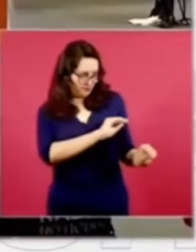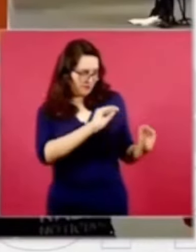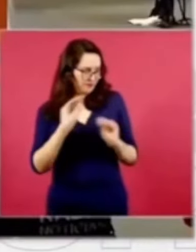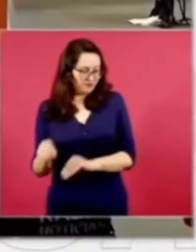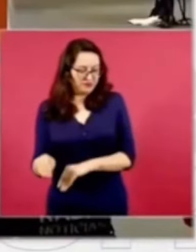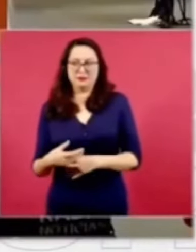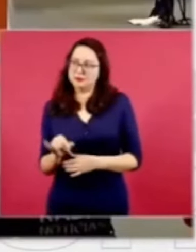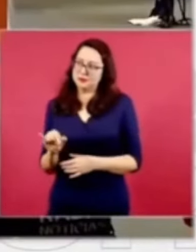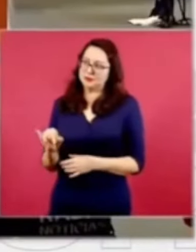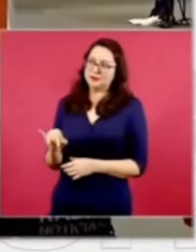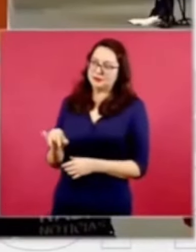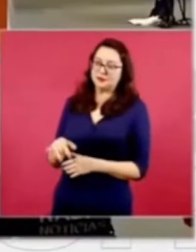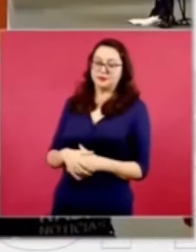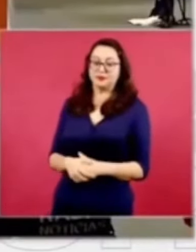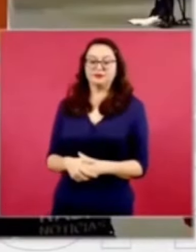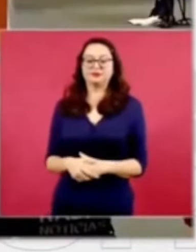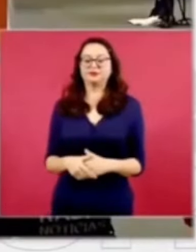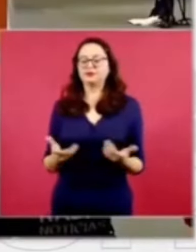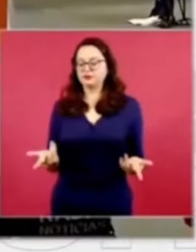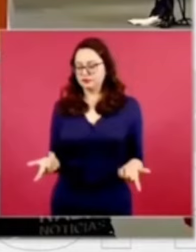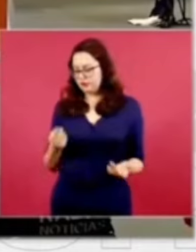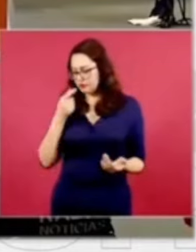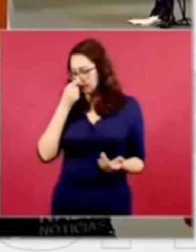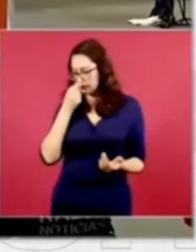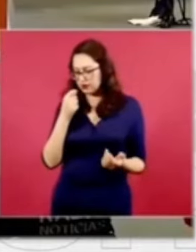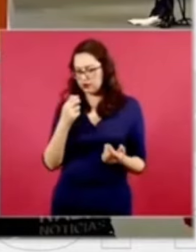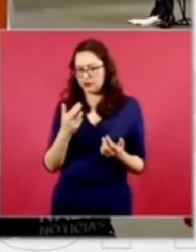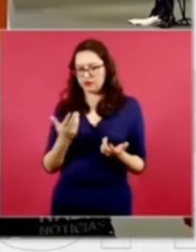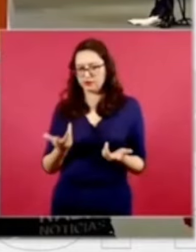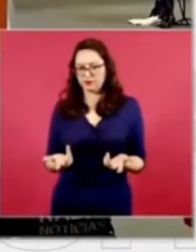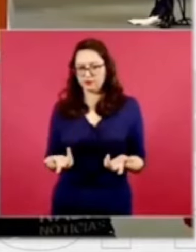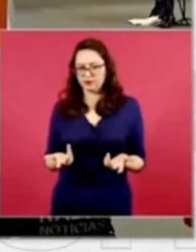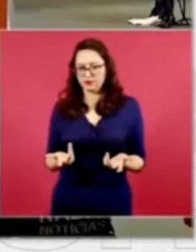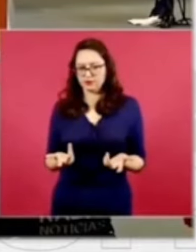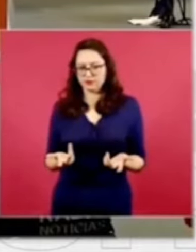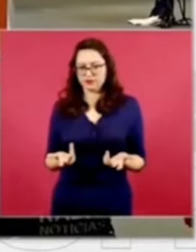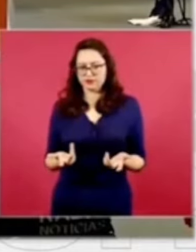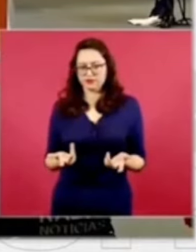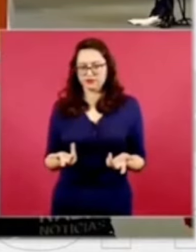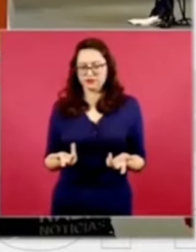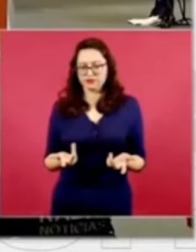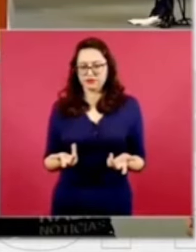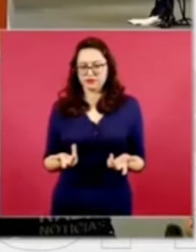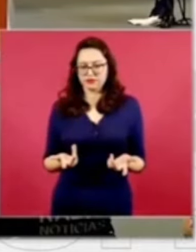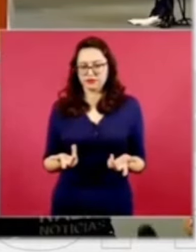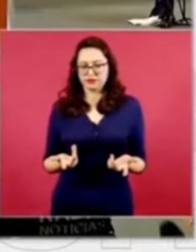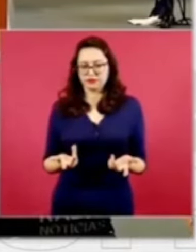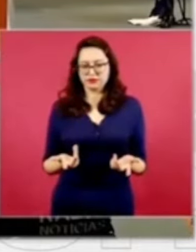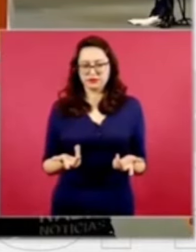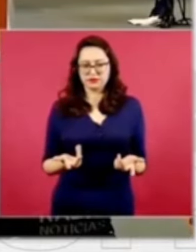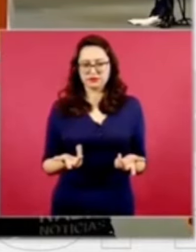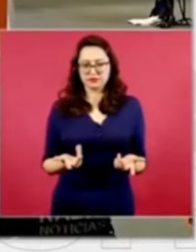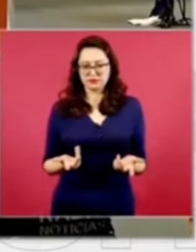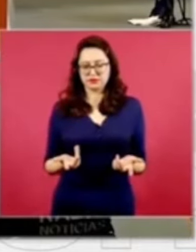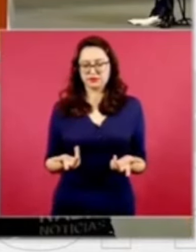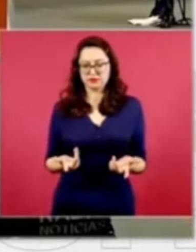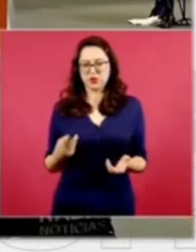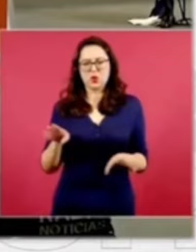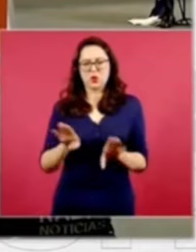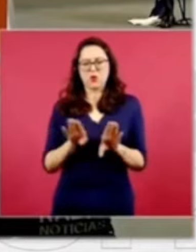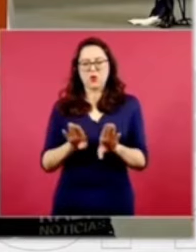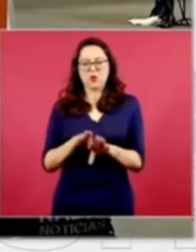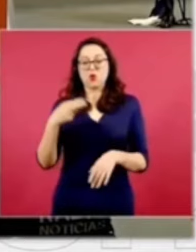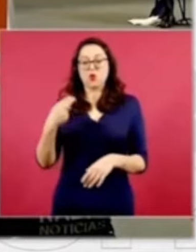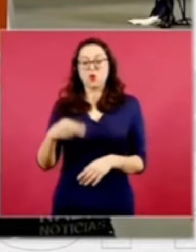En la religión es... Pues ahora se dice chapulineo, pero antes se decía, pues el...